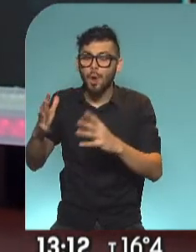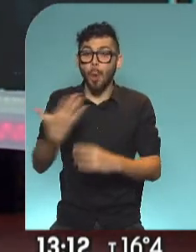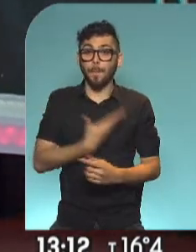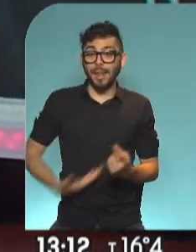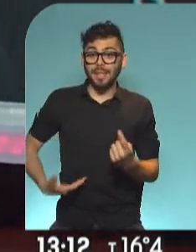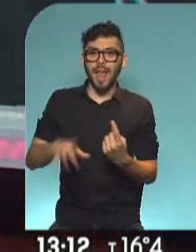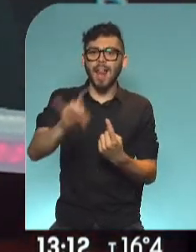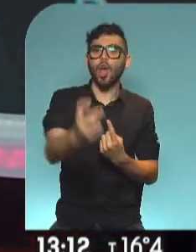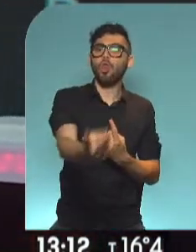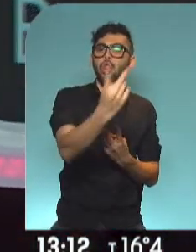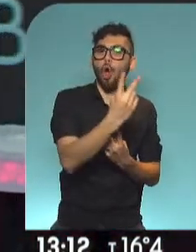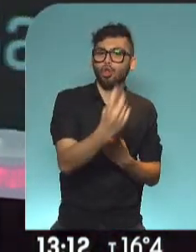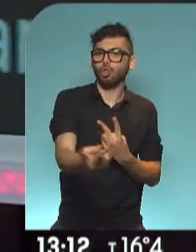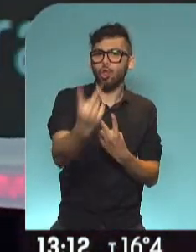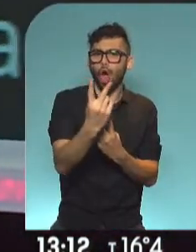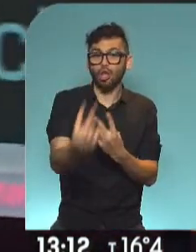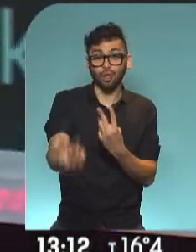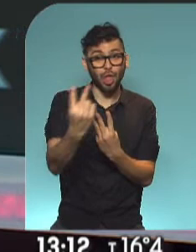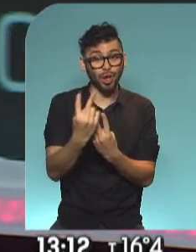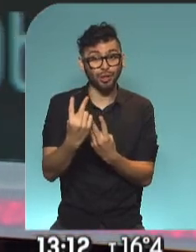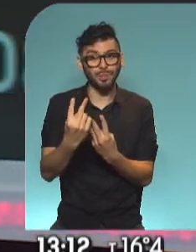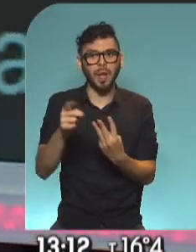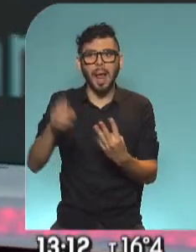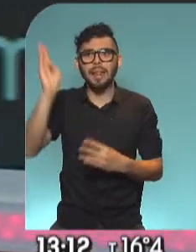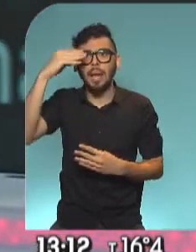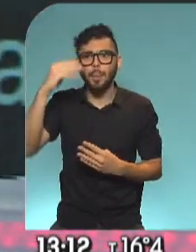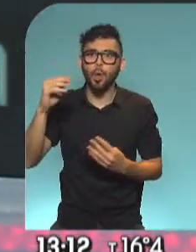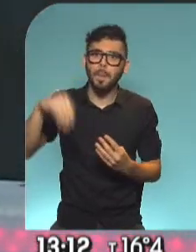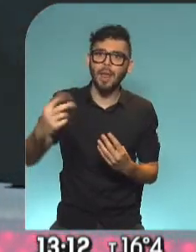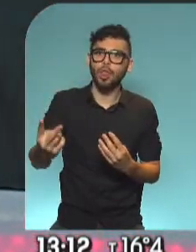caso de Trump, ya nominó a otros 2 jueces. Es por eso podría